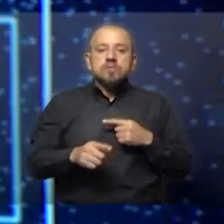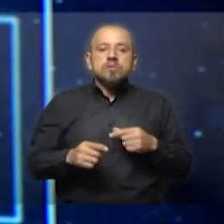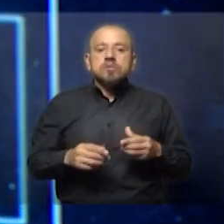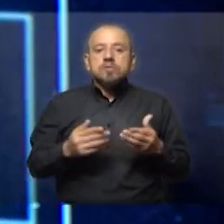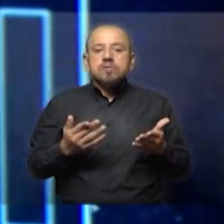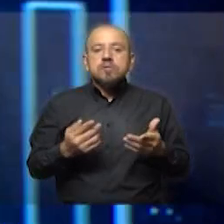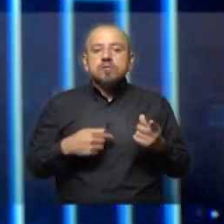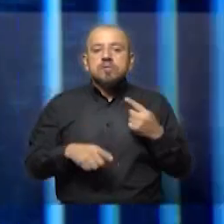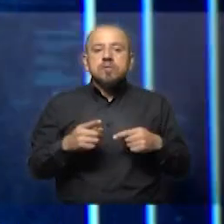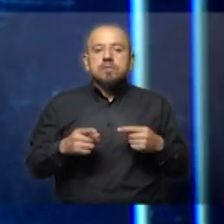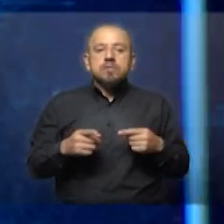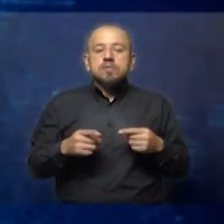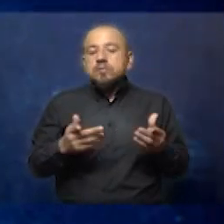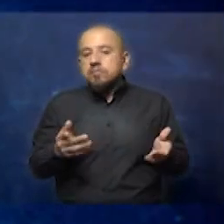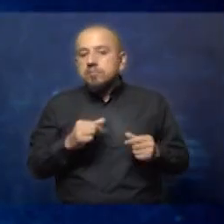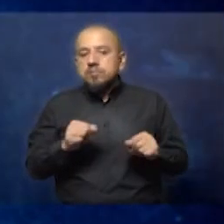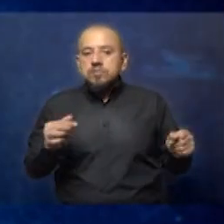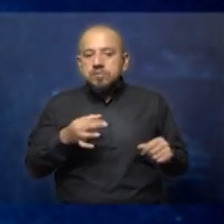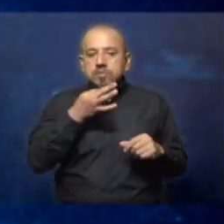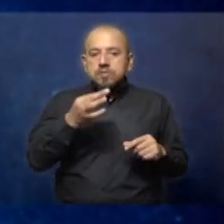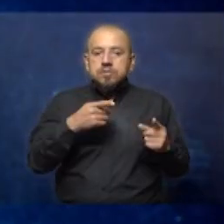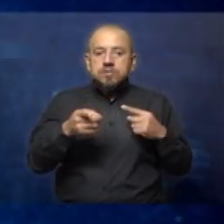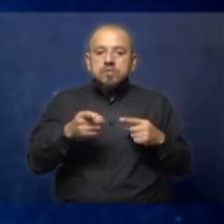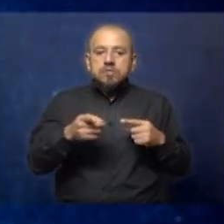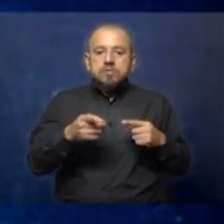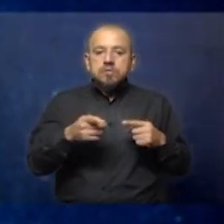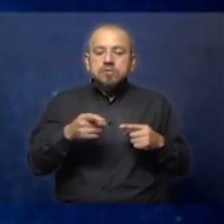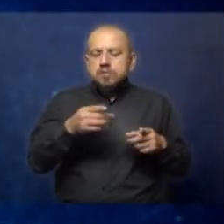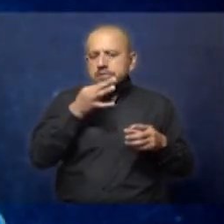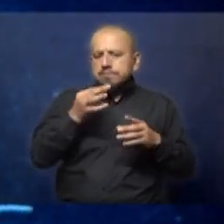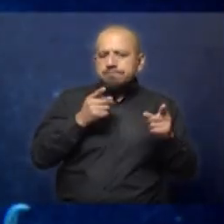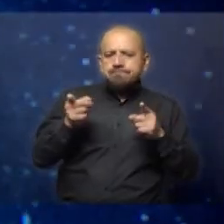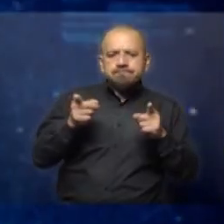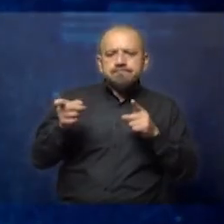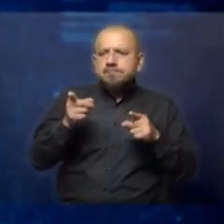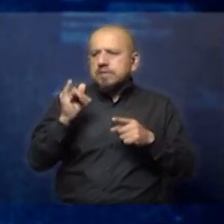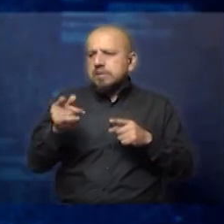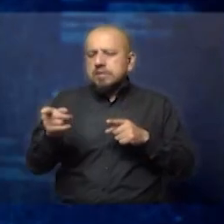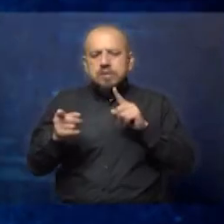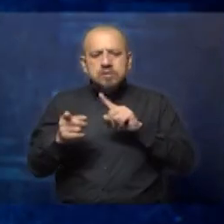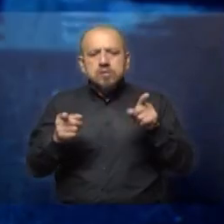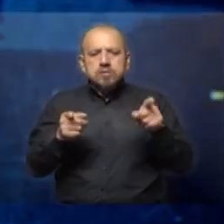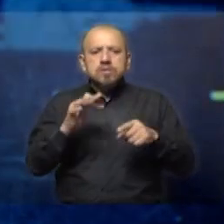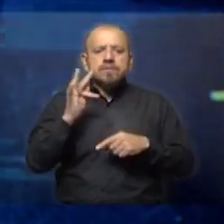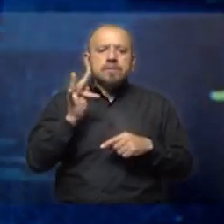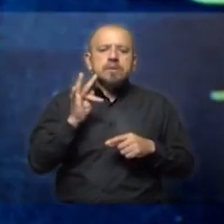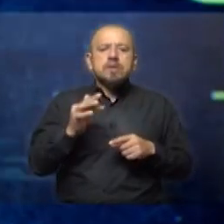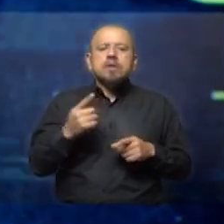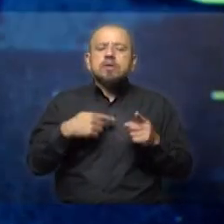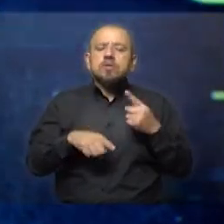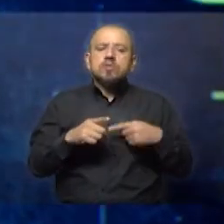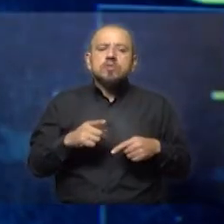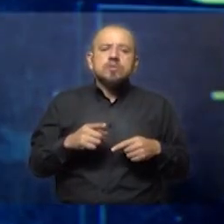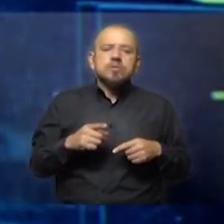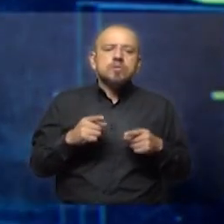los feminismos por lo tanto no podemos apuntar a nadie y medir y decir tú sos tú no sos feminista eso